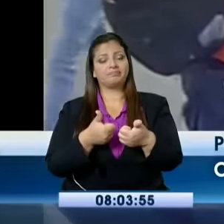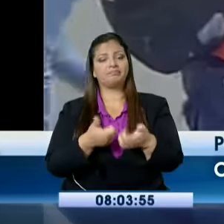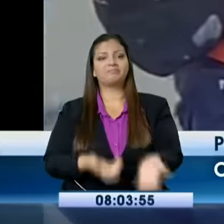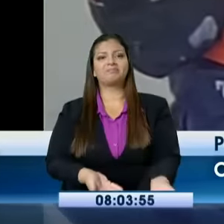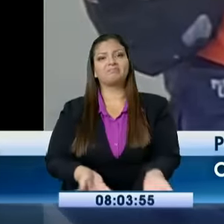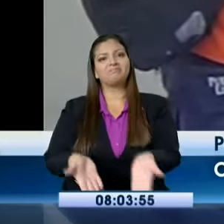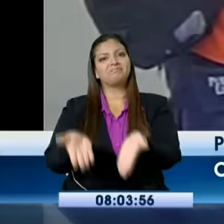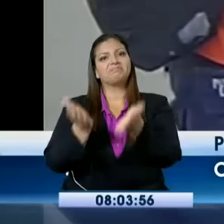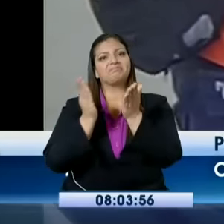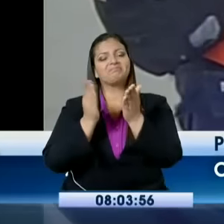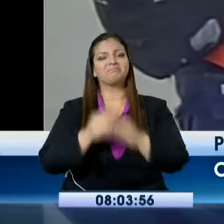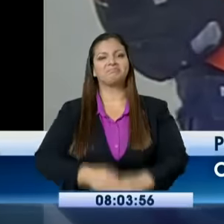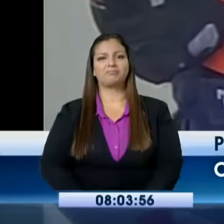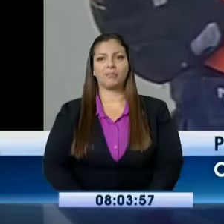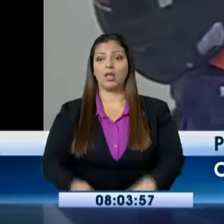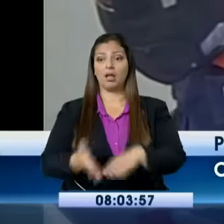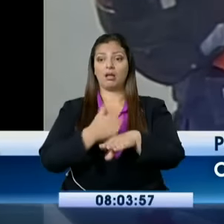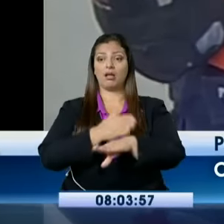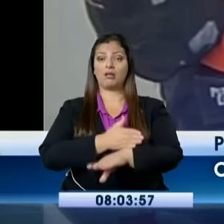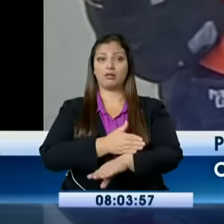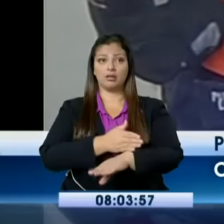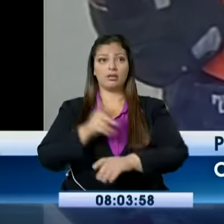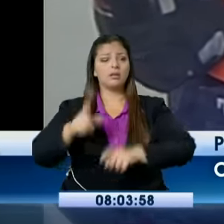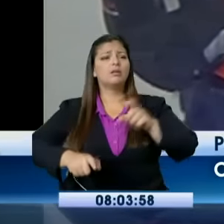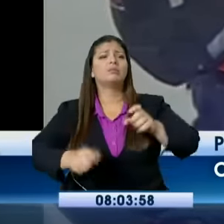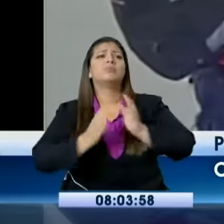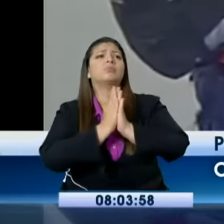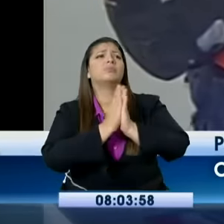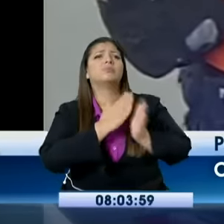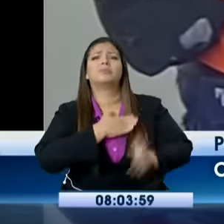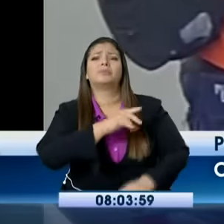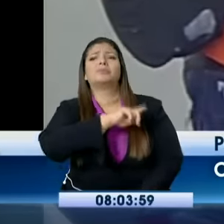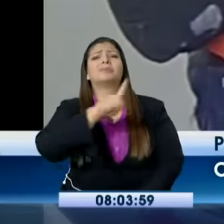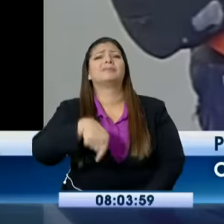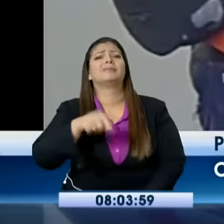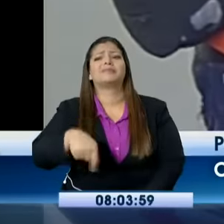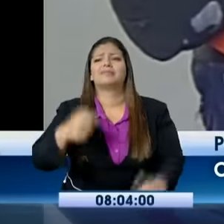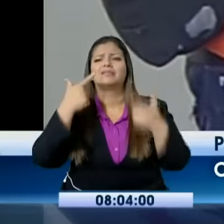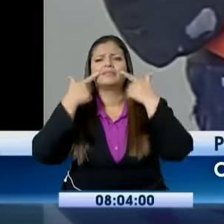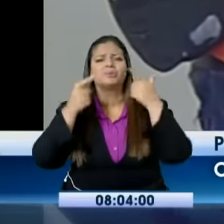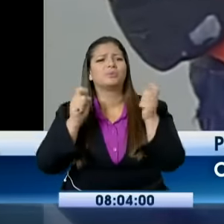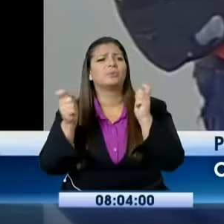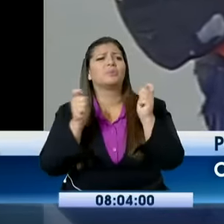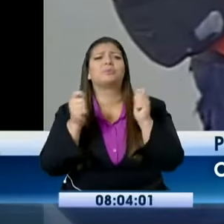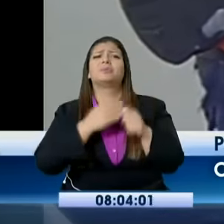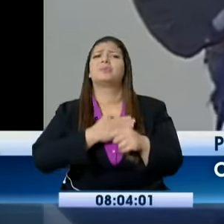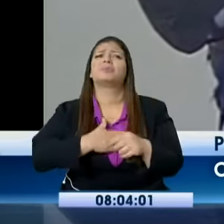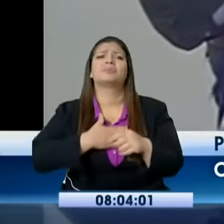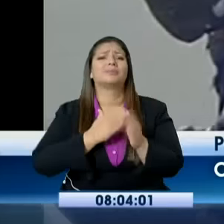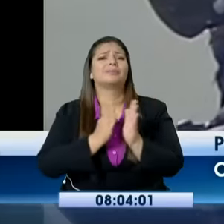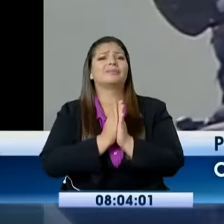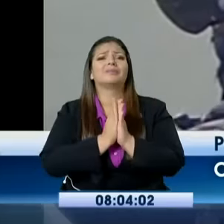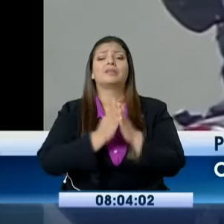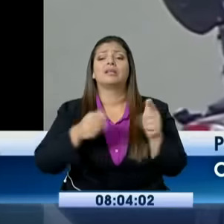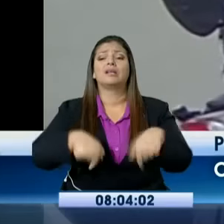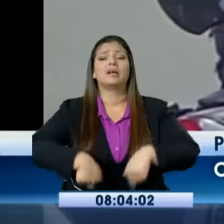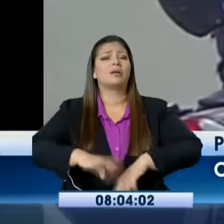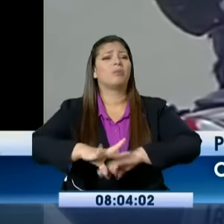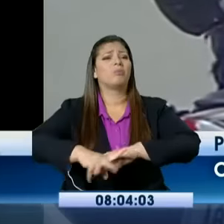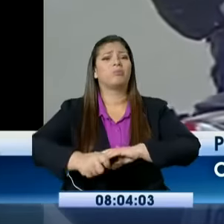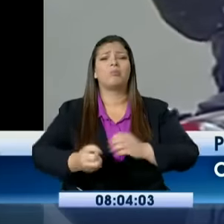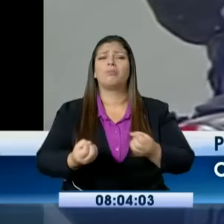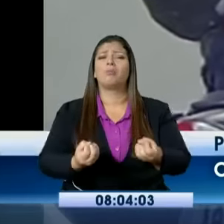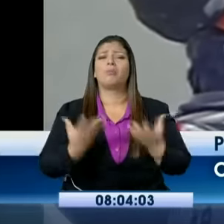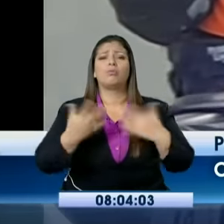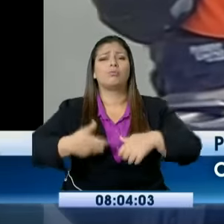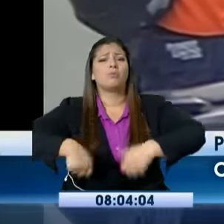porque lo ha pedido la ciudadanía en cada una de las UPCs que se distribuyen, por ejemplo, en esta área, en este circuito.